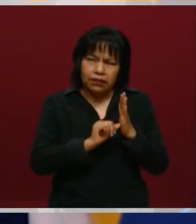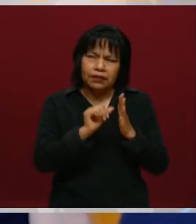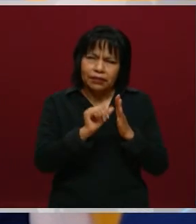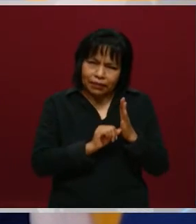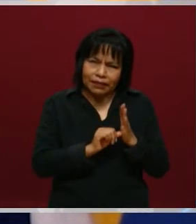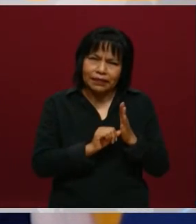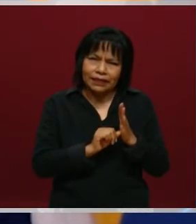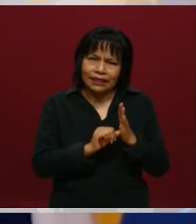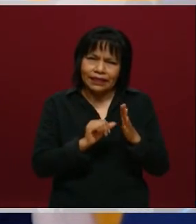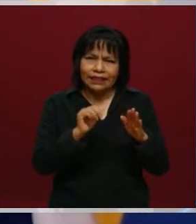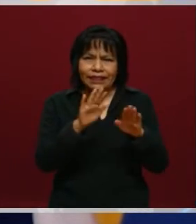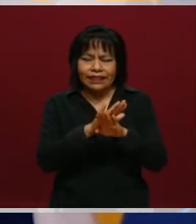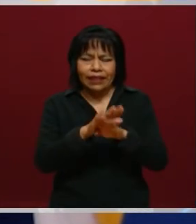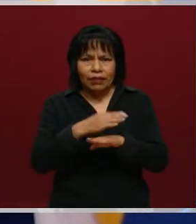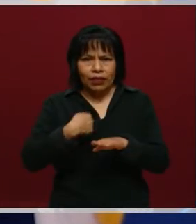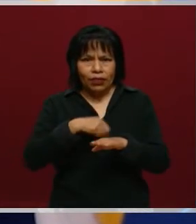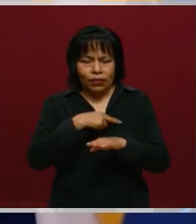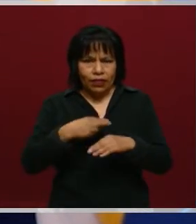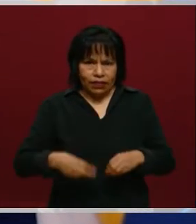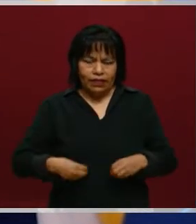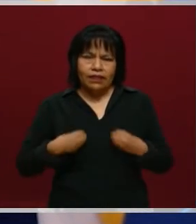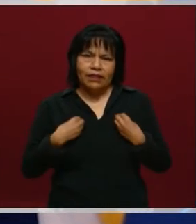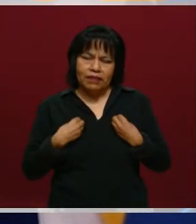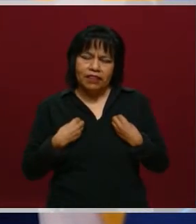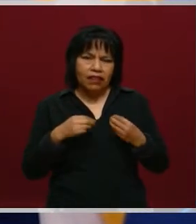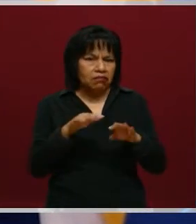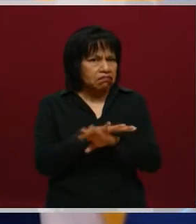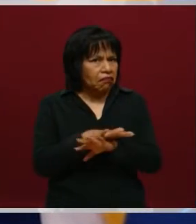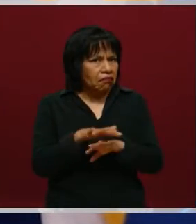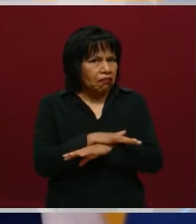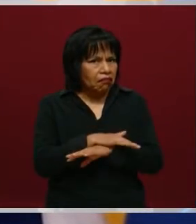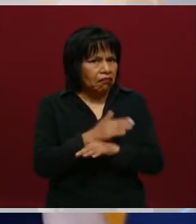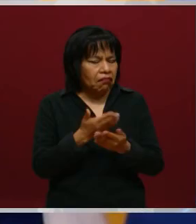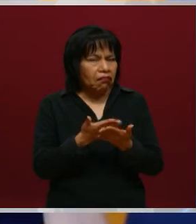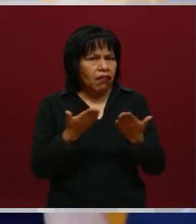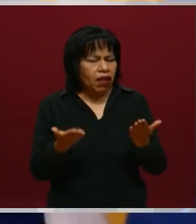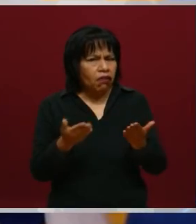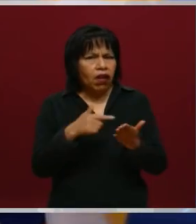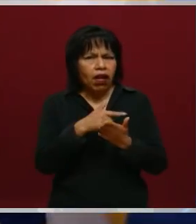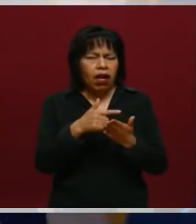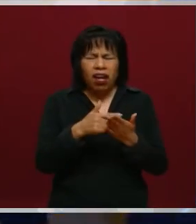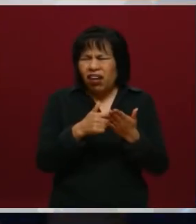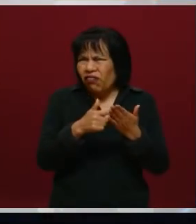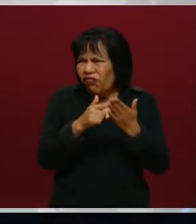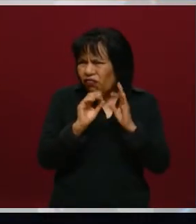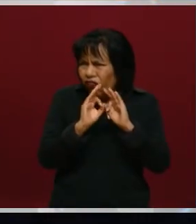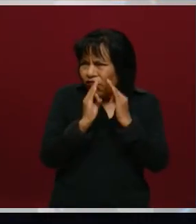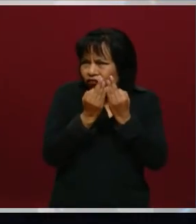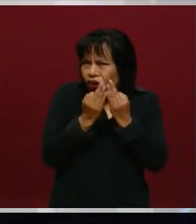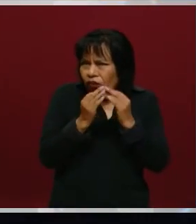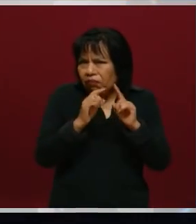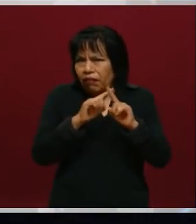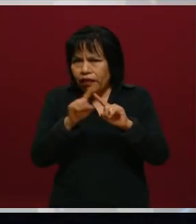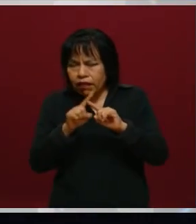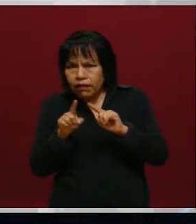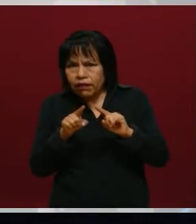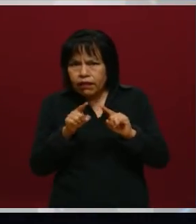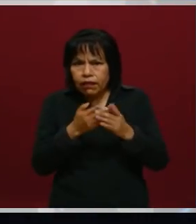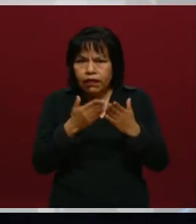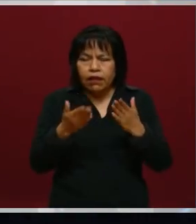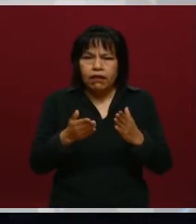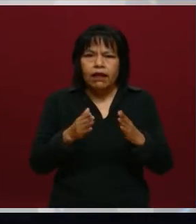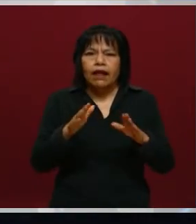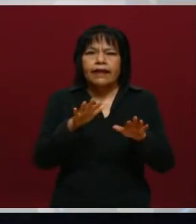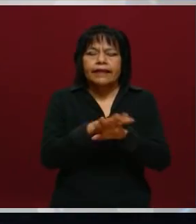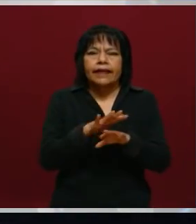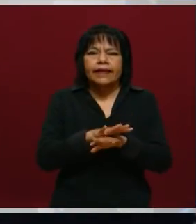dinámicas de vida estamos en el momento de adaptación entonces pues debemos de generar cambios paso a paso